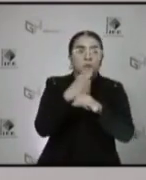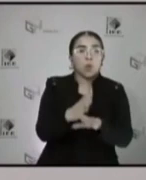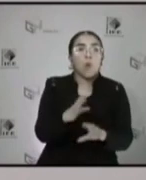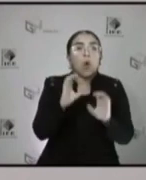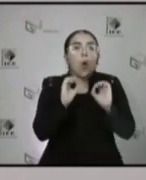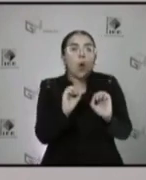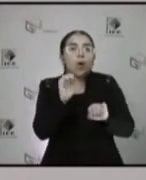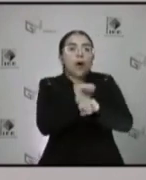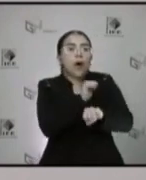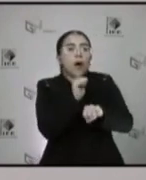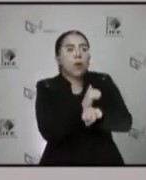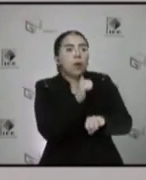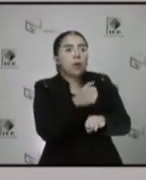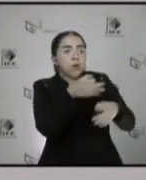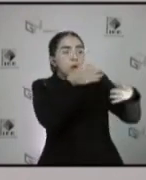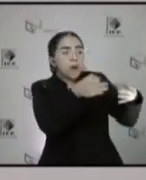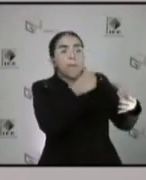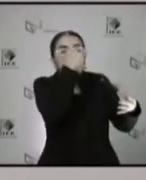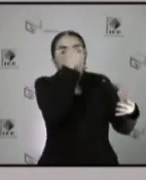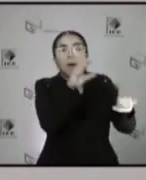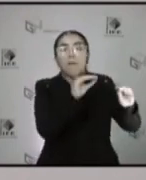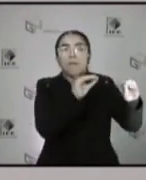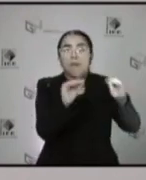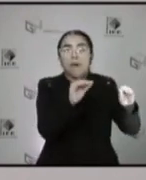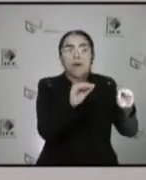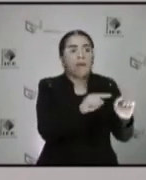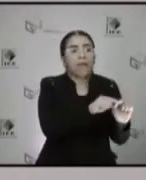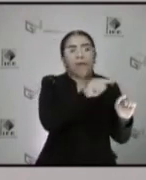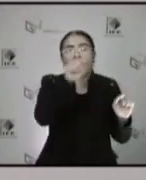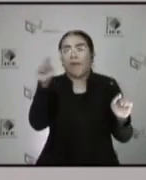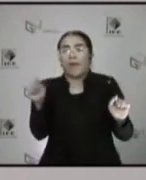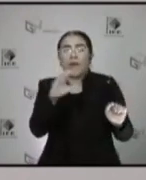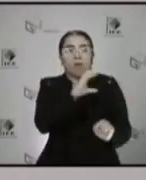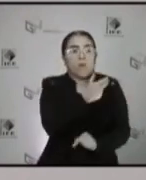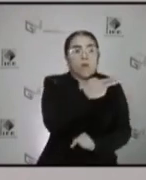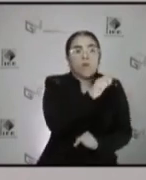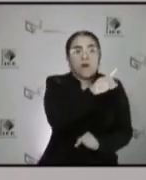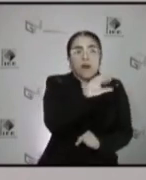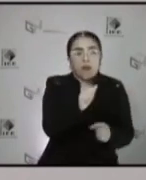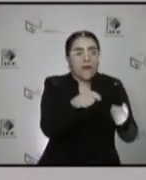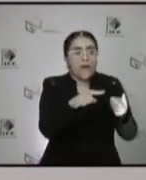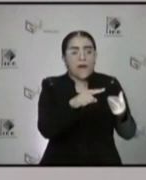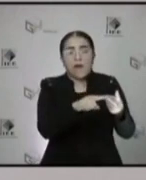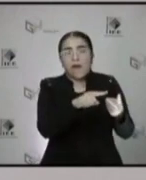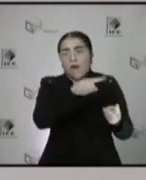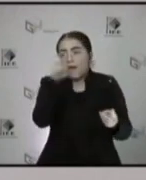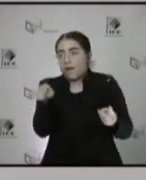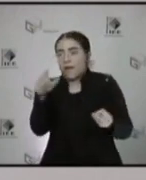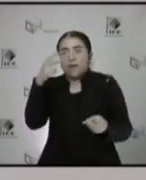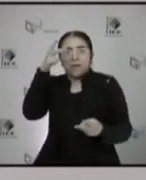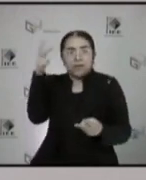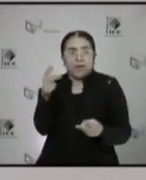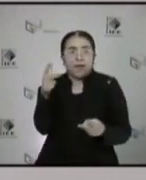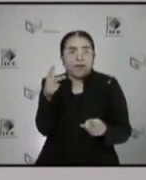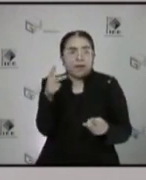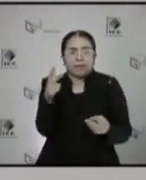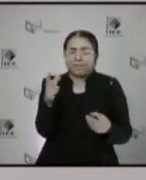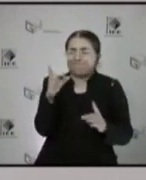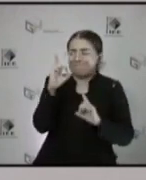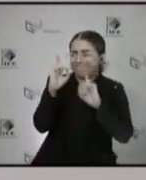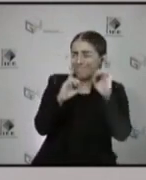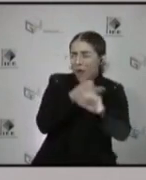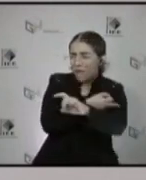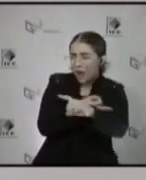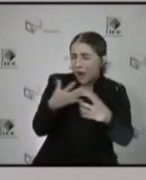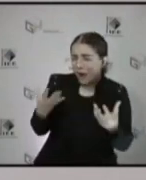oficiales para trasladar de Coahuila a Hidalgo a la familia y a los amigos, es cuando es cuestionable. Sin